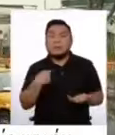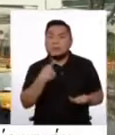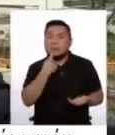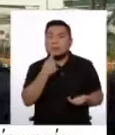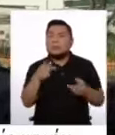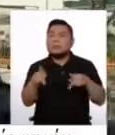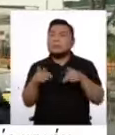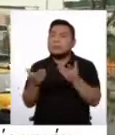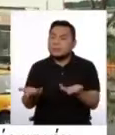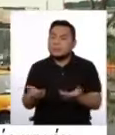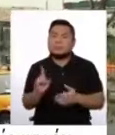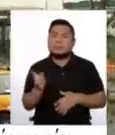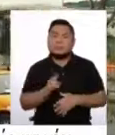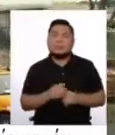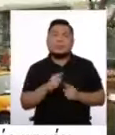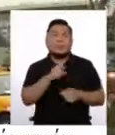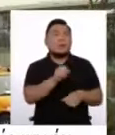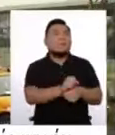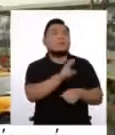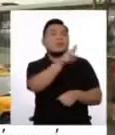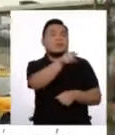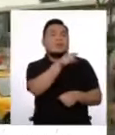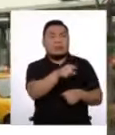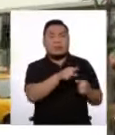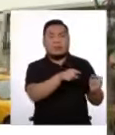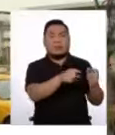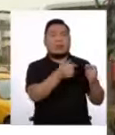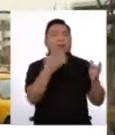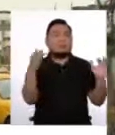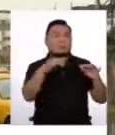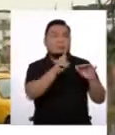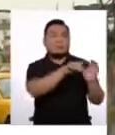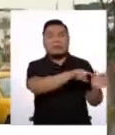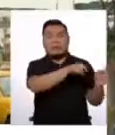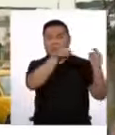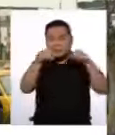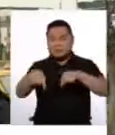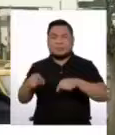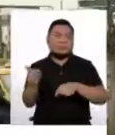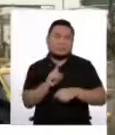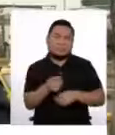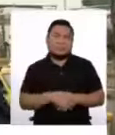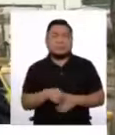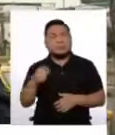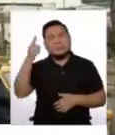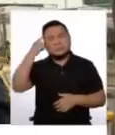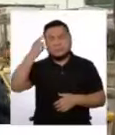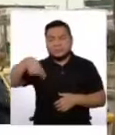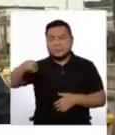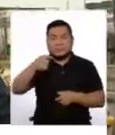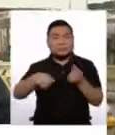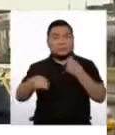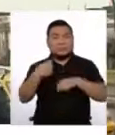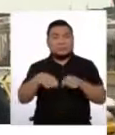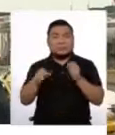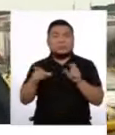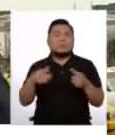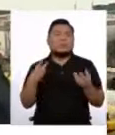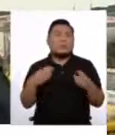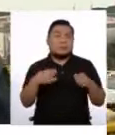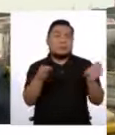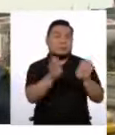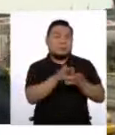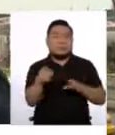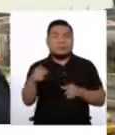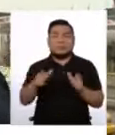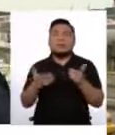espacios públicos, pero sé que la Victoria los tiene. Entonces, una solución de eso sería el traslado momentáneo de estos comerciantes y de los señores